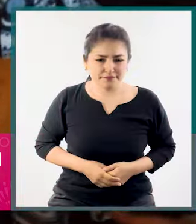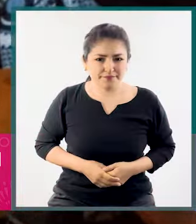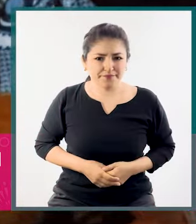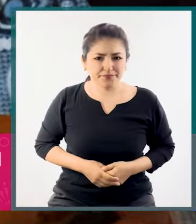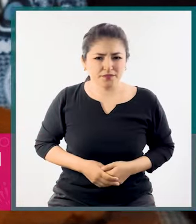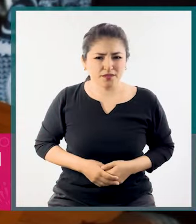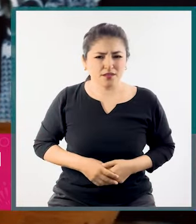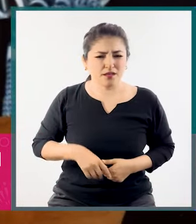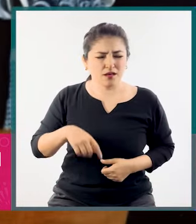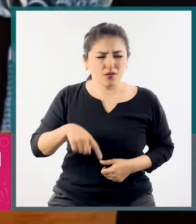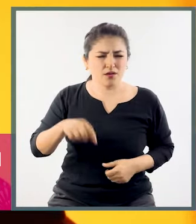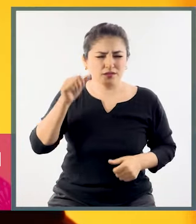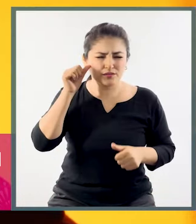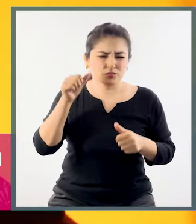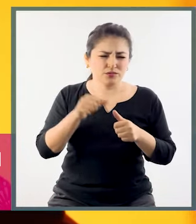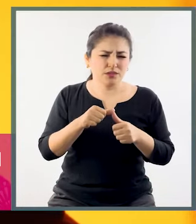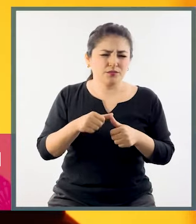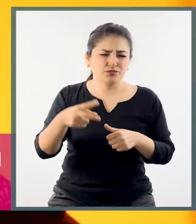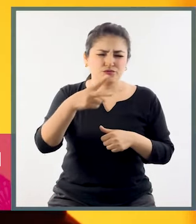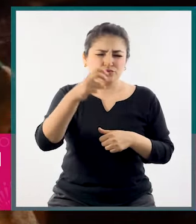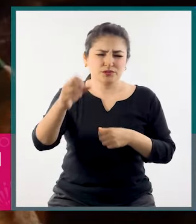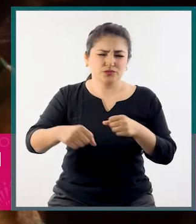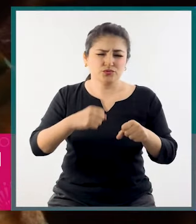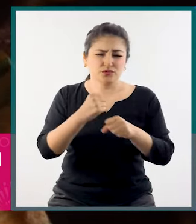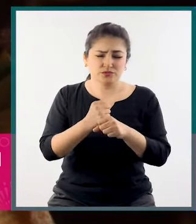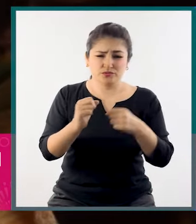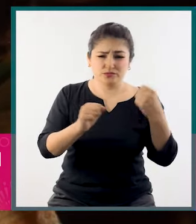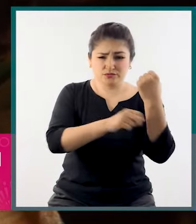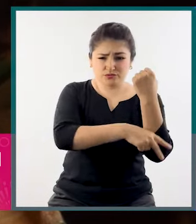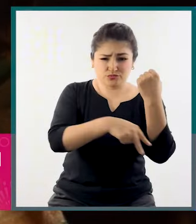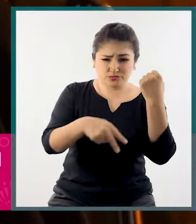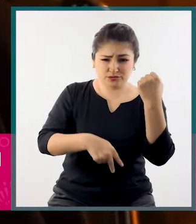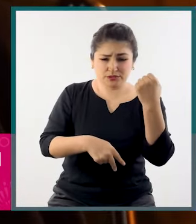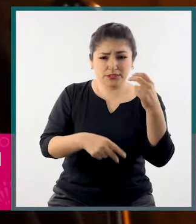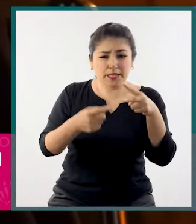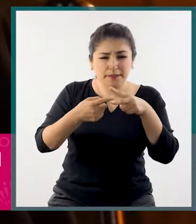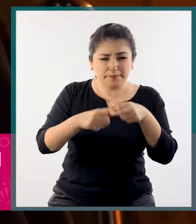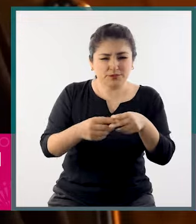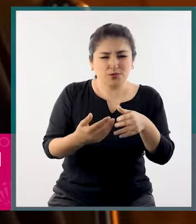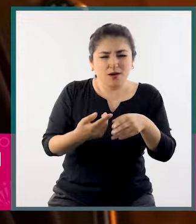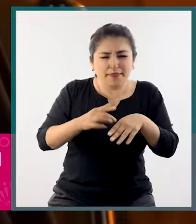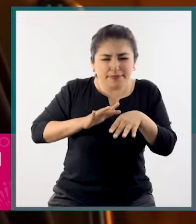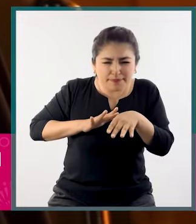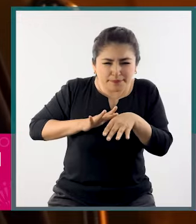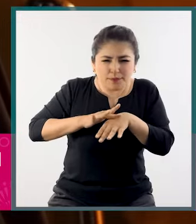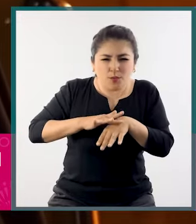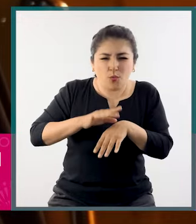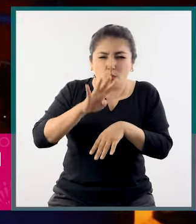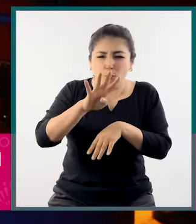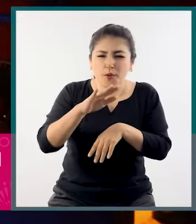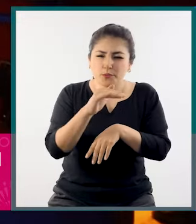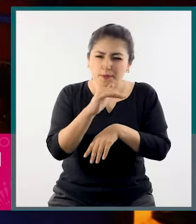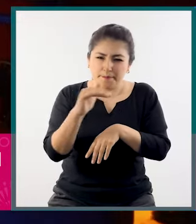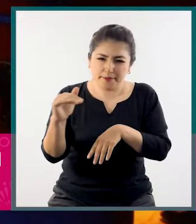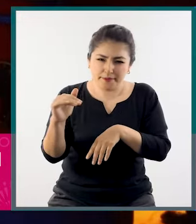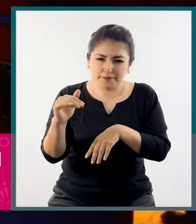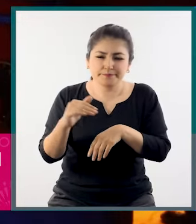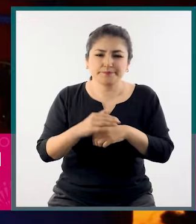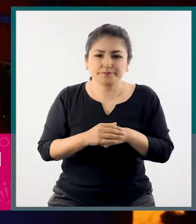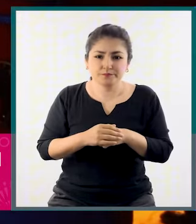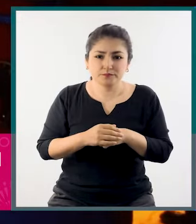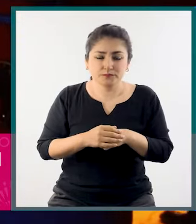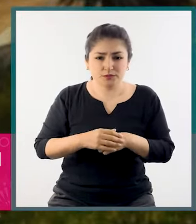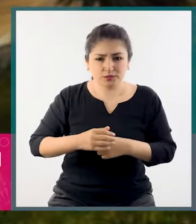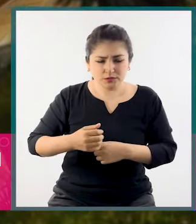La jornada por el Bicentenario de la Batalla de Junín inició muy temprano. Desde las 4:30 de la mañana, las autoridades